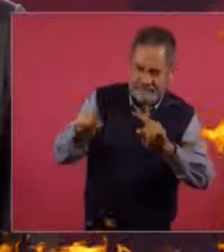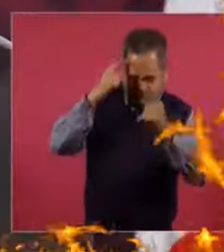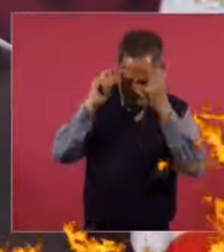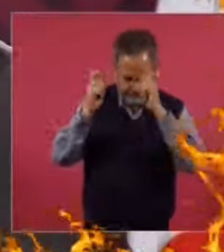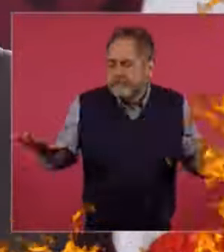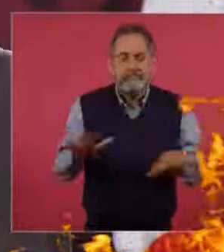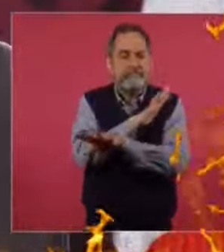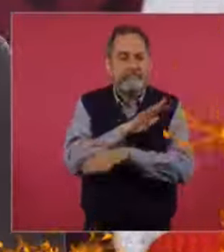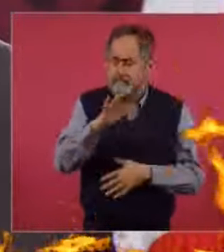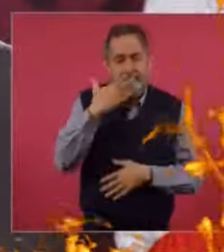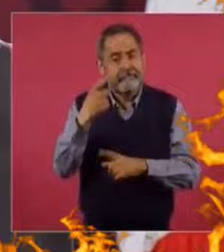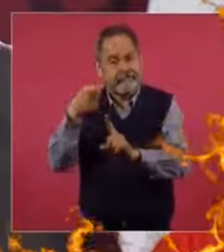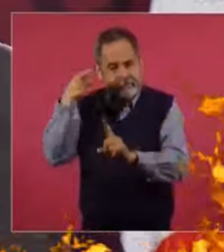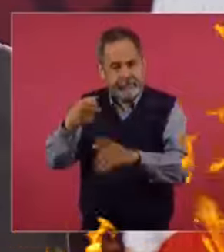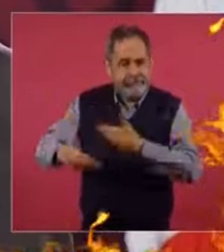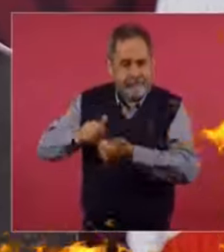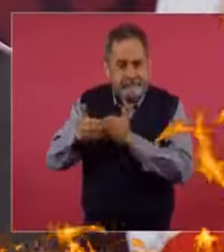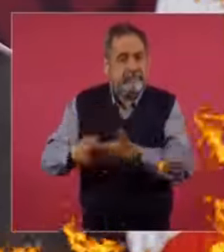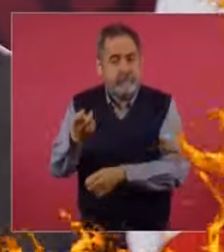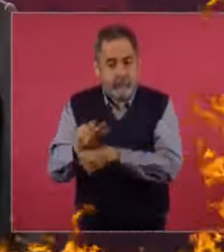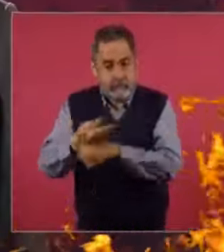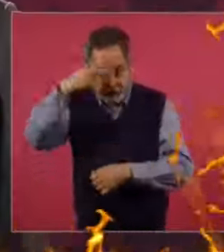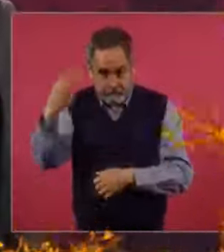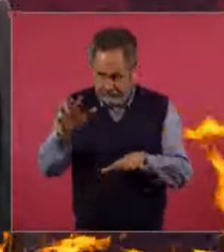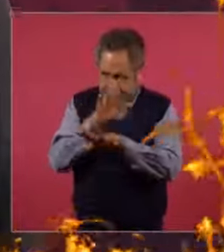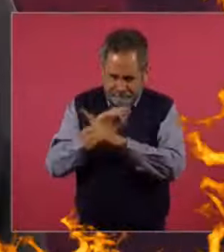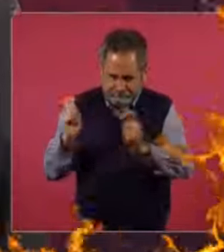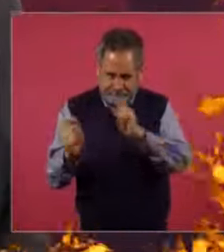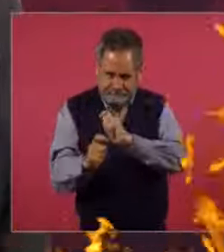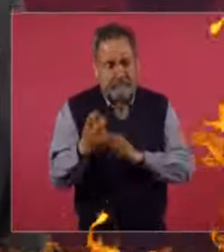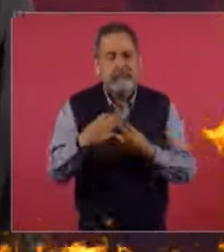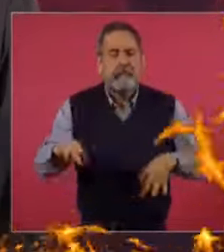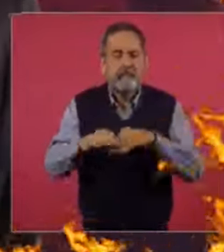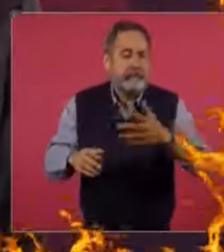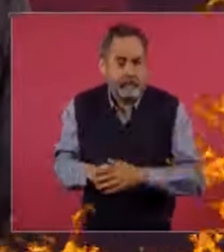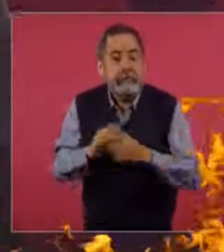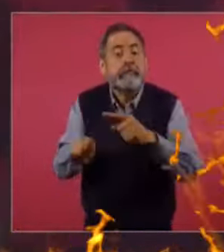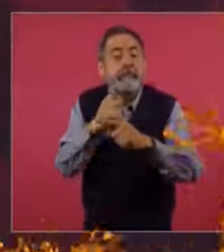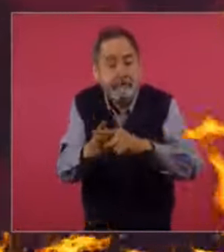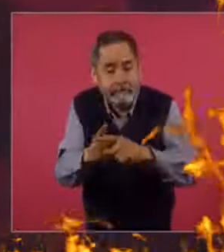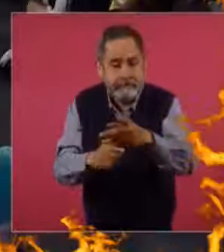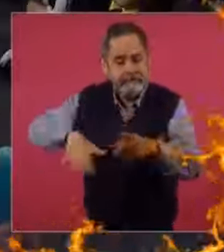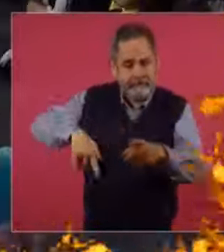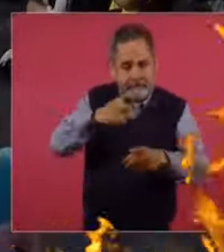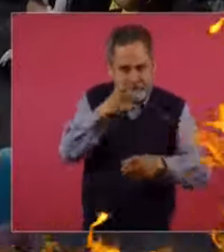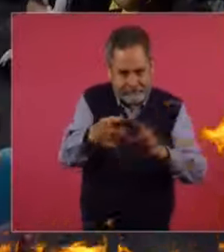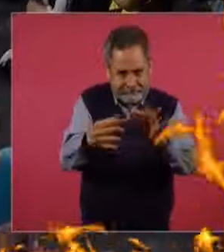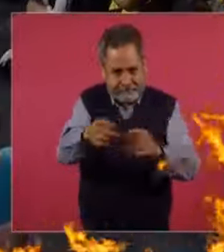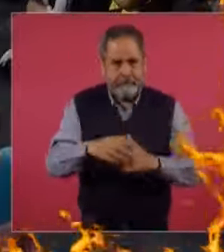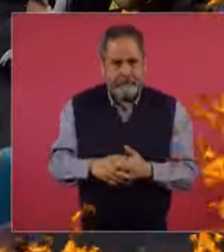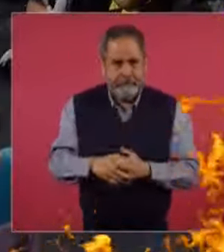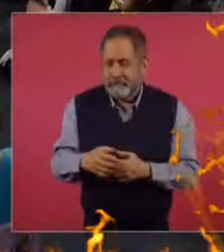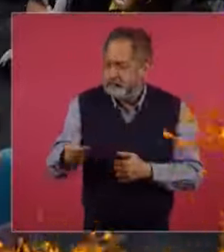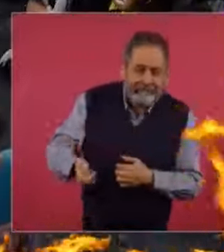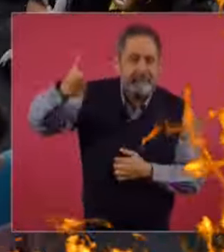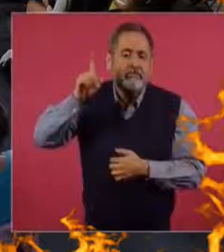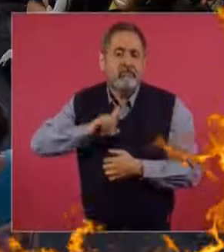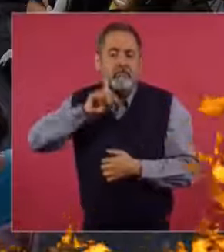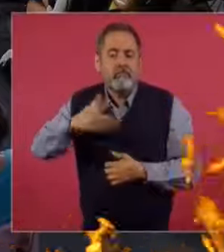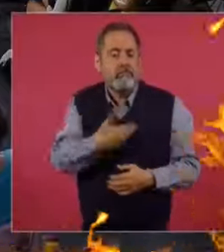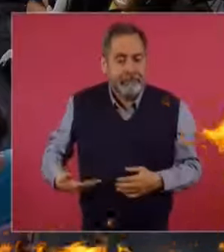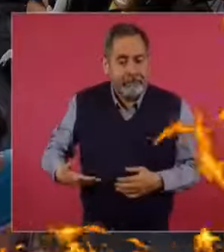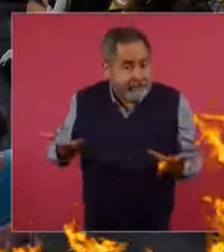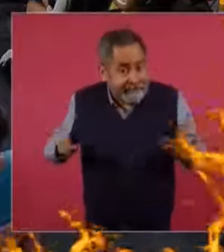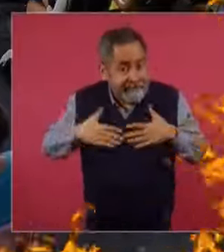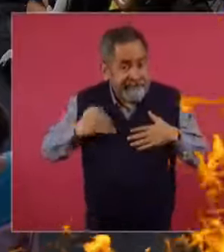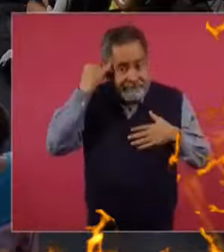mentalidad del pueblo, cambia todo, y ese es el proceso que se está viviendo en México, pues es importante. Bueno, agrégale lo que dices de la primera mujer.